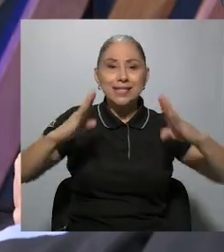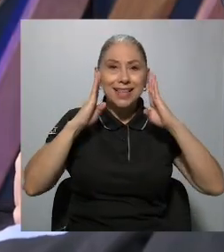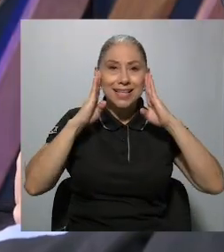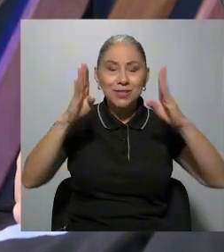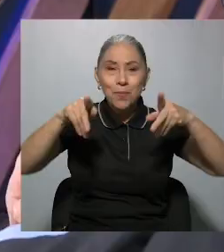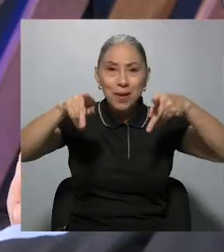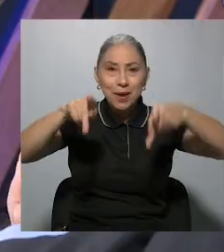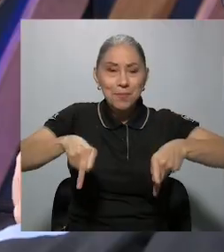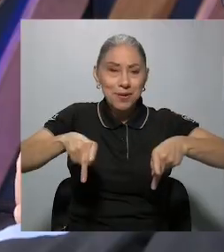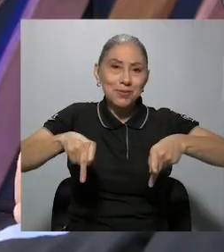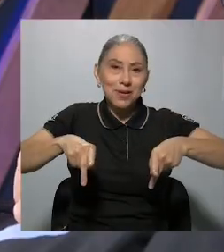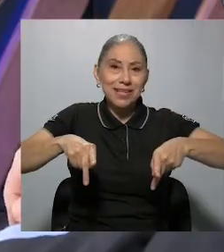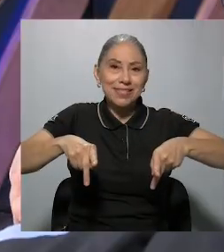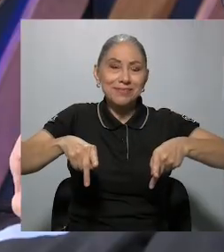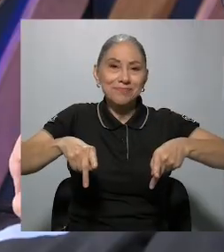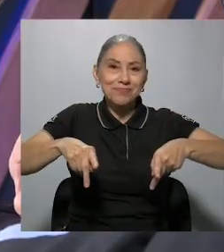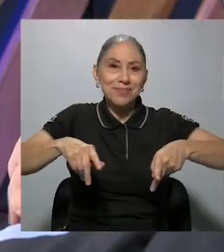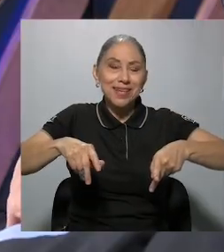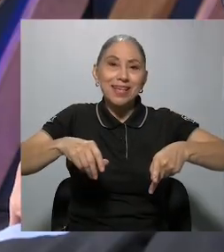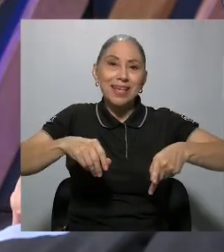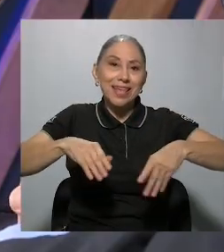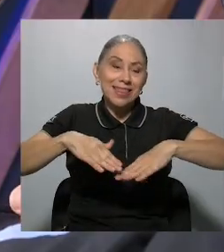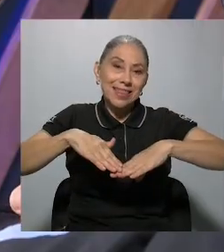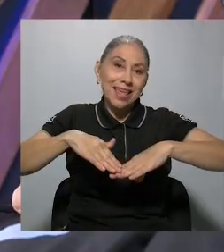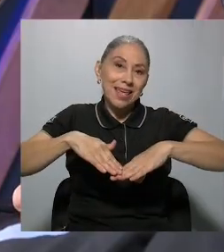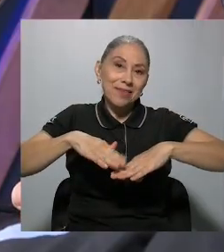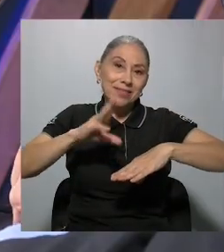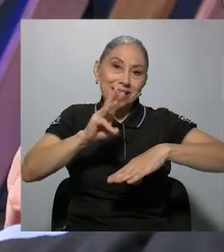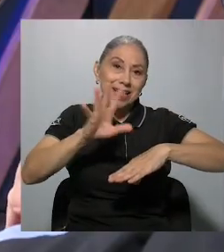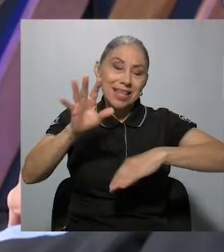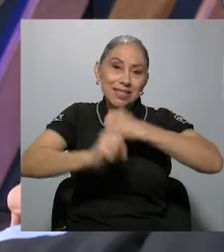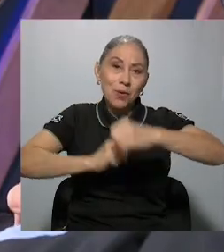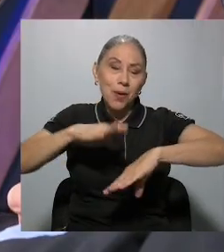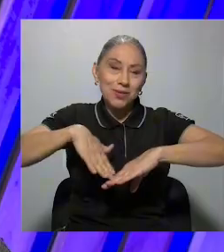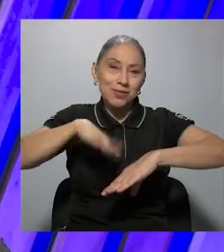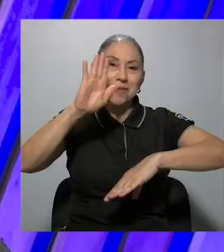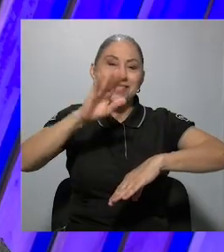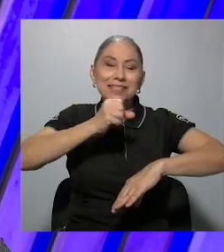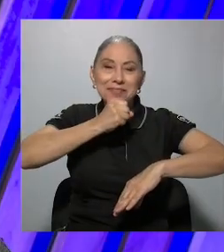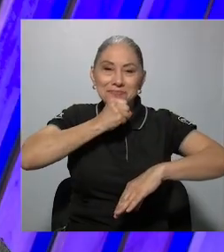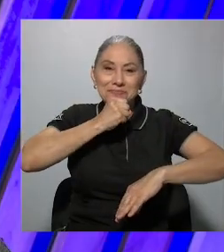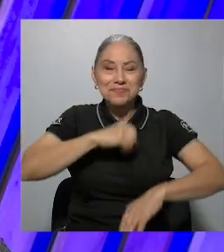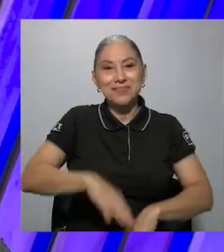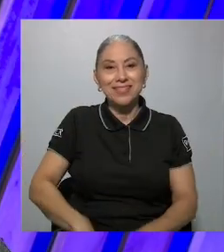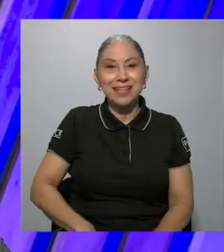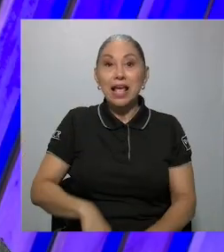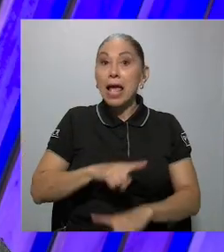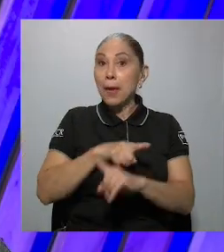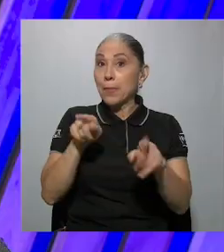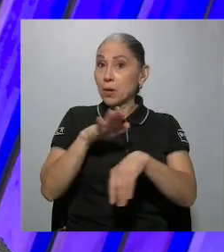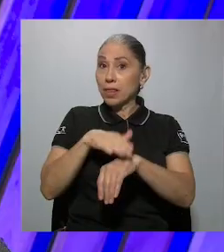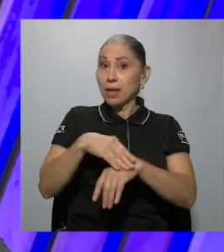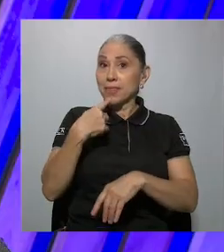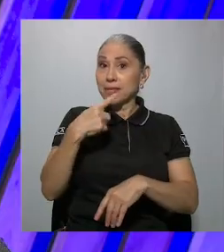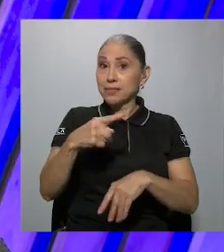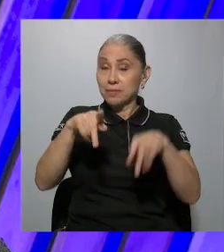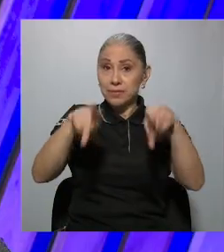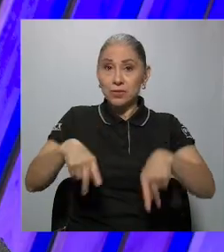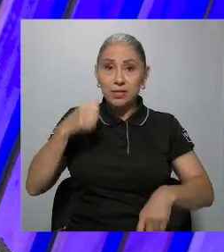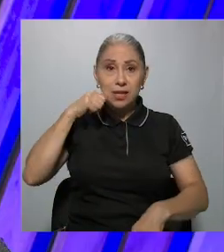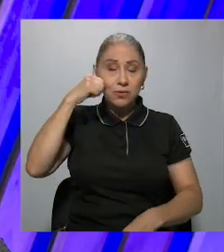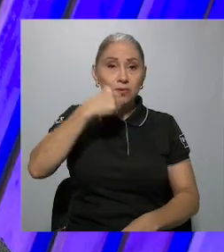para nuestro personal, para nuestras personas de 65 años y más. Pero déjeme decir que los adultos